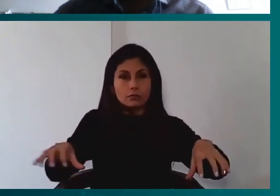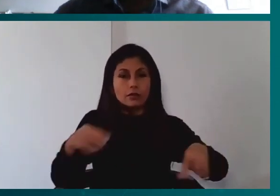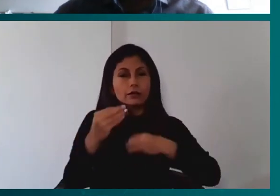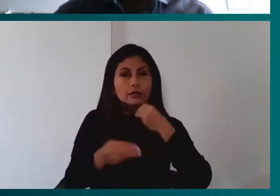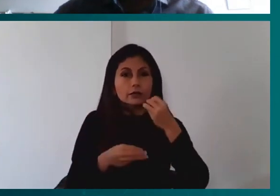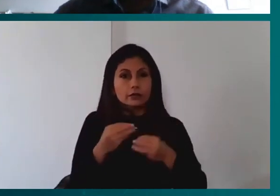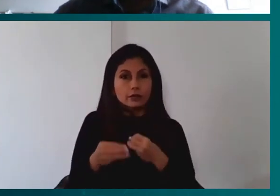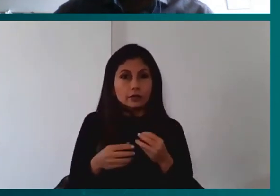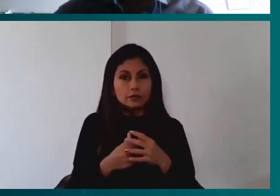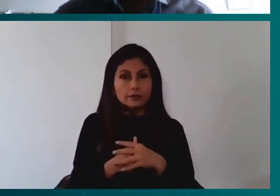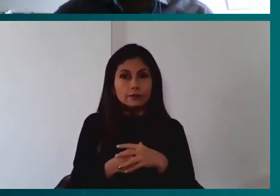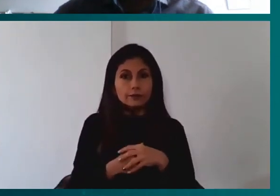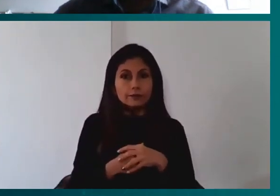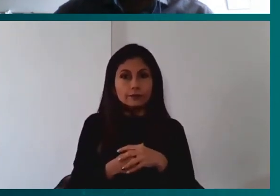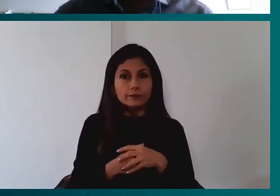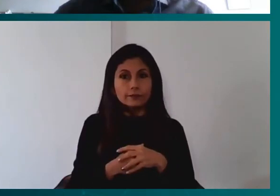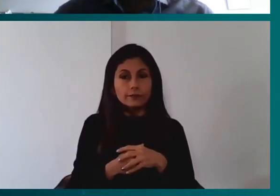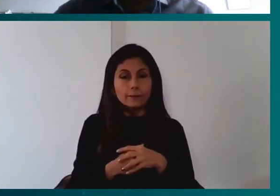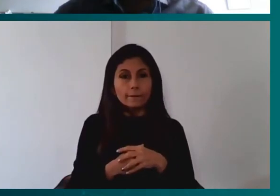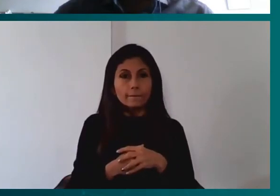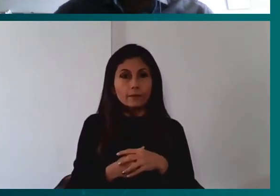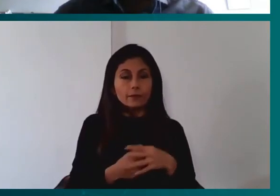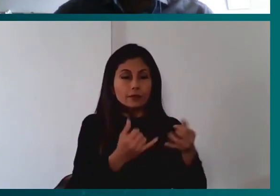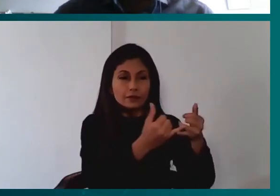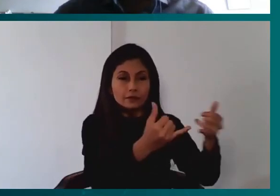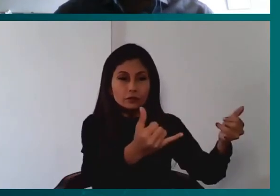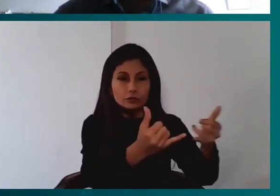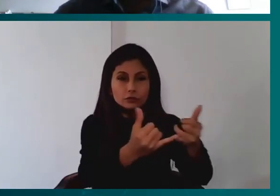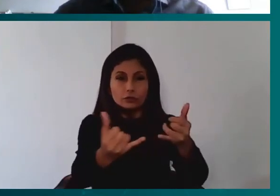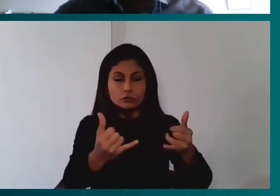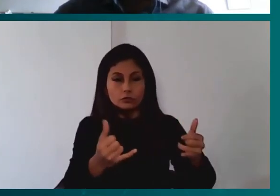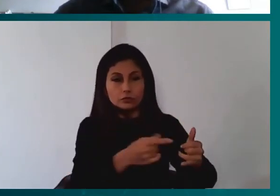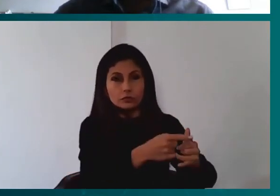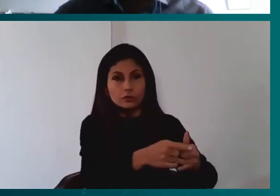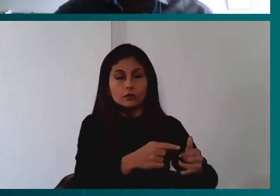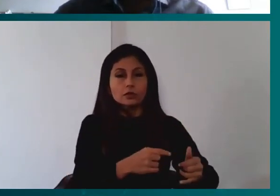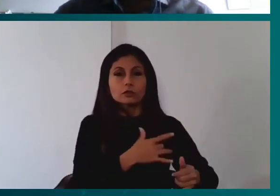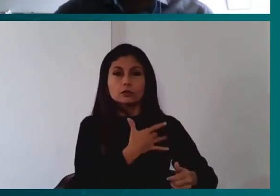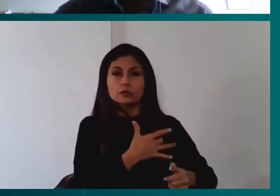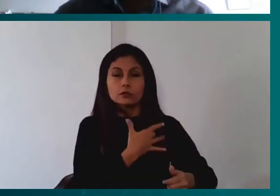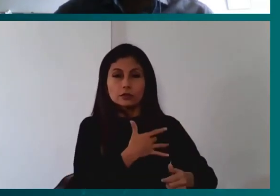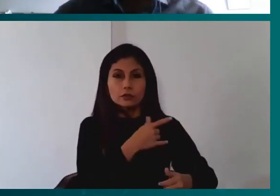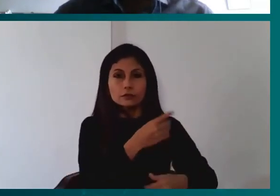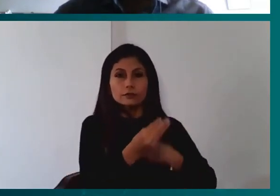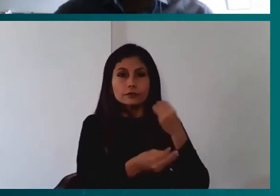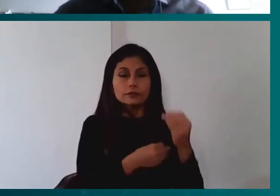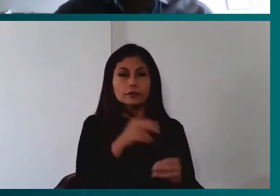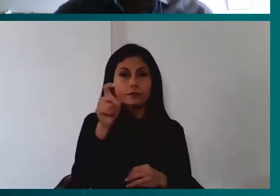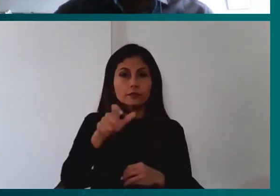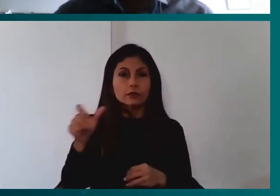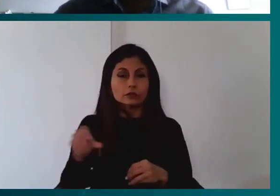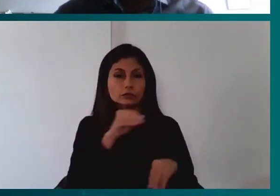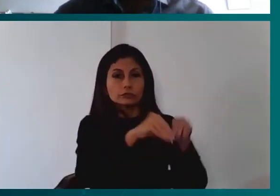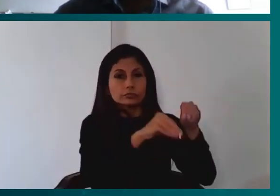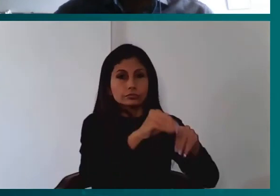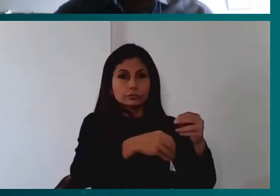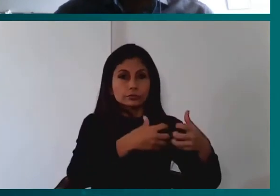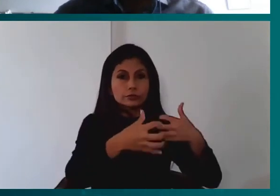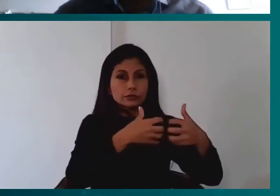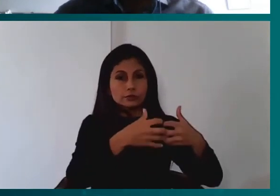La comunidad empieza a reportar esos olores y esta gente que desarrolló este